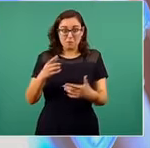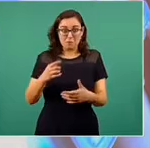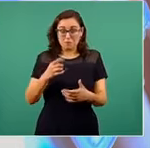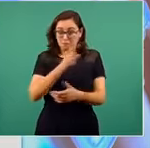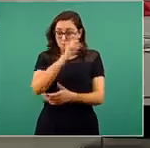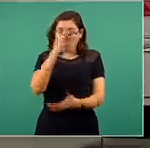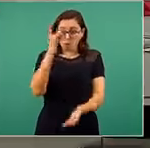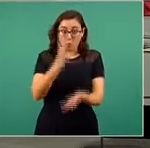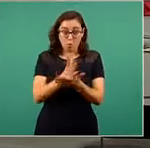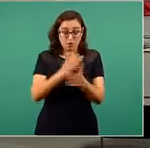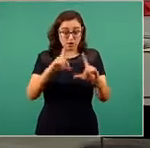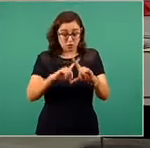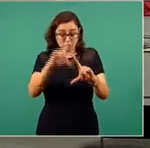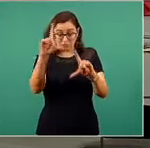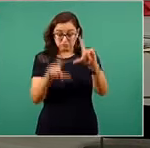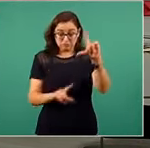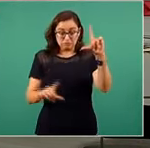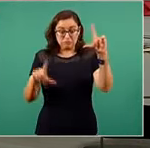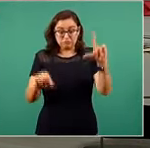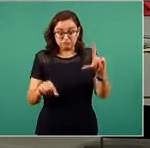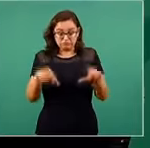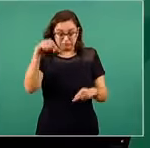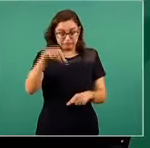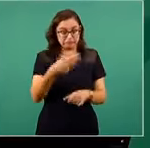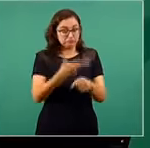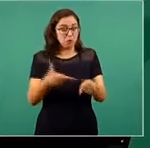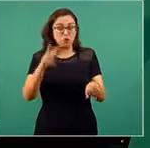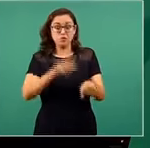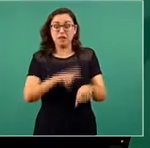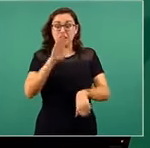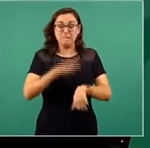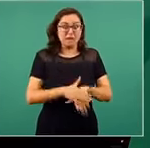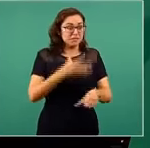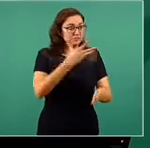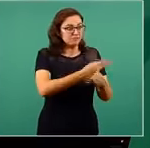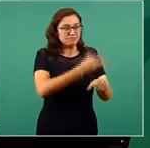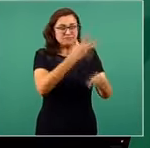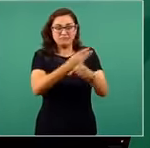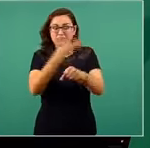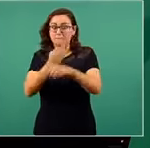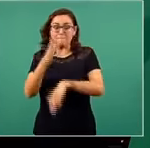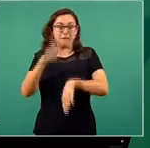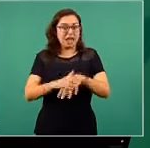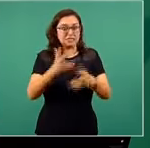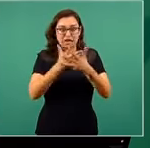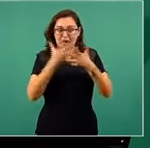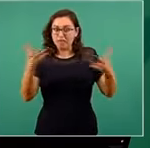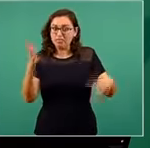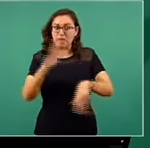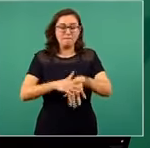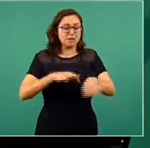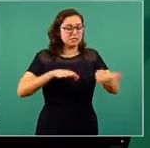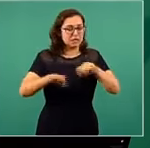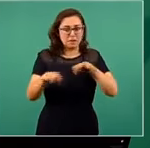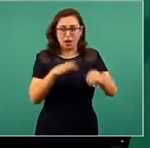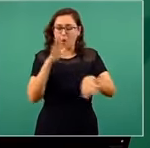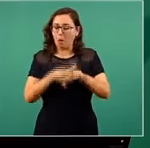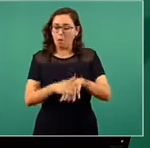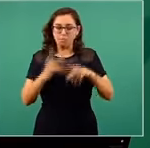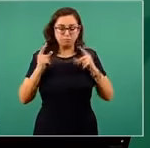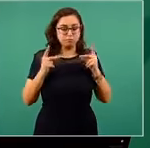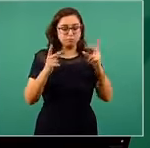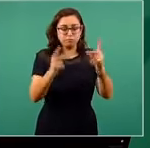opinión, esto la Organización Panamericana de la Salud lo ha mostrado con datos, la más grande reconversión hospitalaria que hubo en el continente